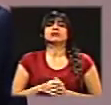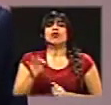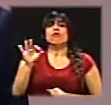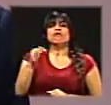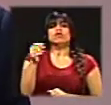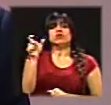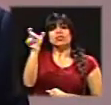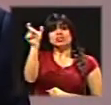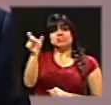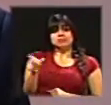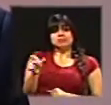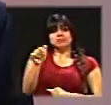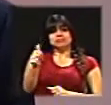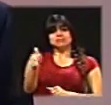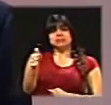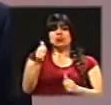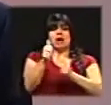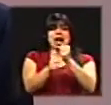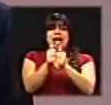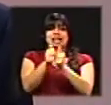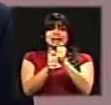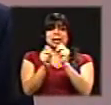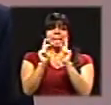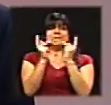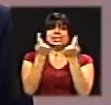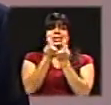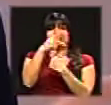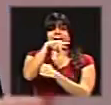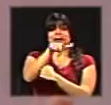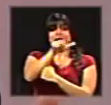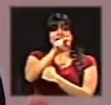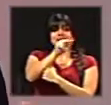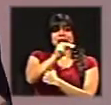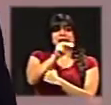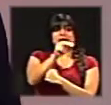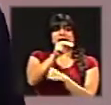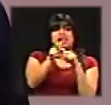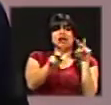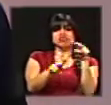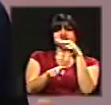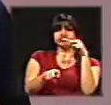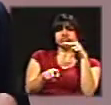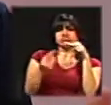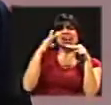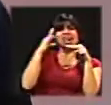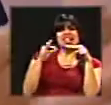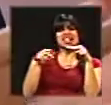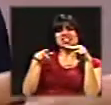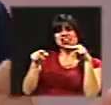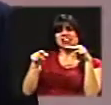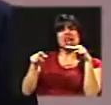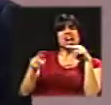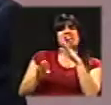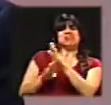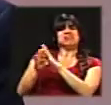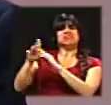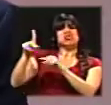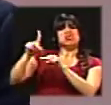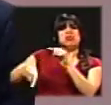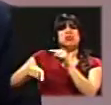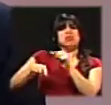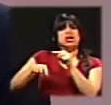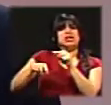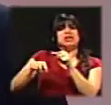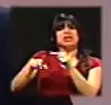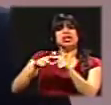el candidato que de alguna manera el mismo Partido de Liberación Nacional volvió a ver pensando que no podía crecer y dejó de lado,